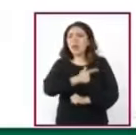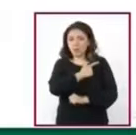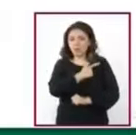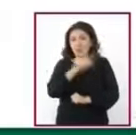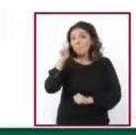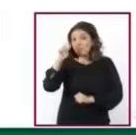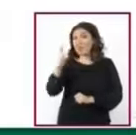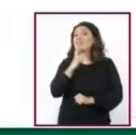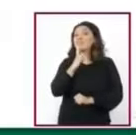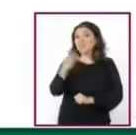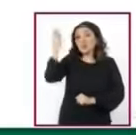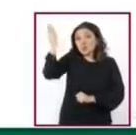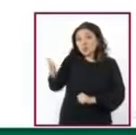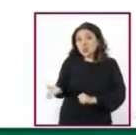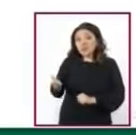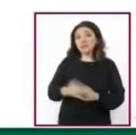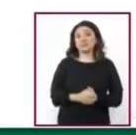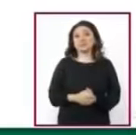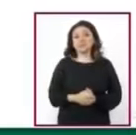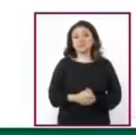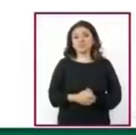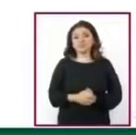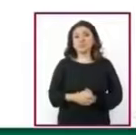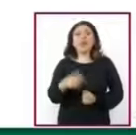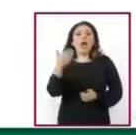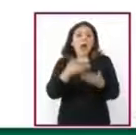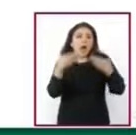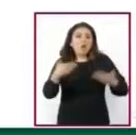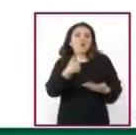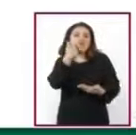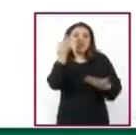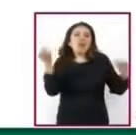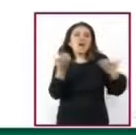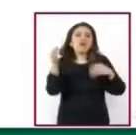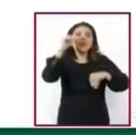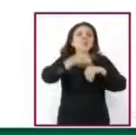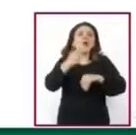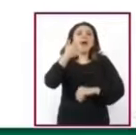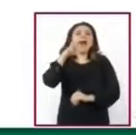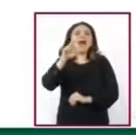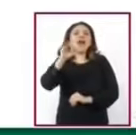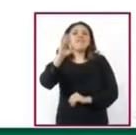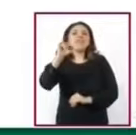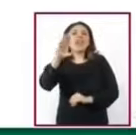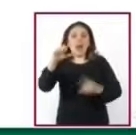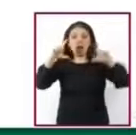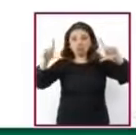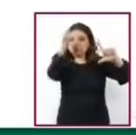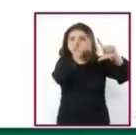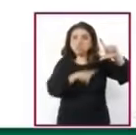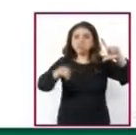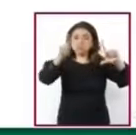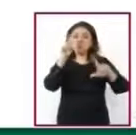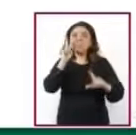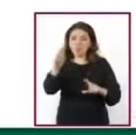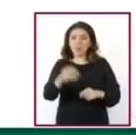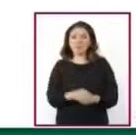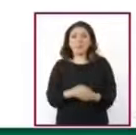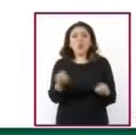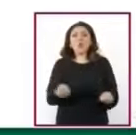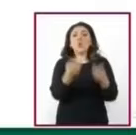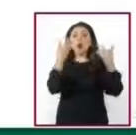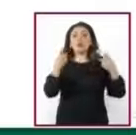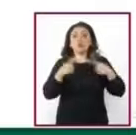se obtuvieron estos datos, con los que se desea construir una gráfica circular. Se observa que la cantidad